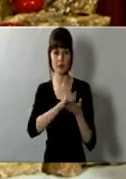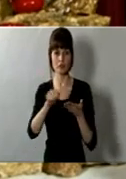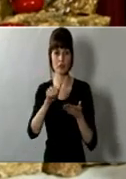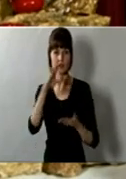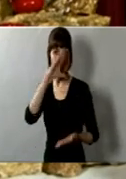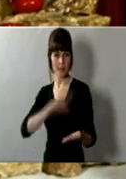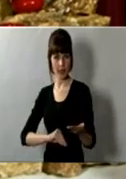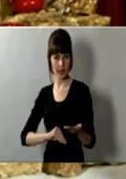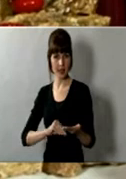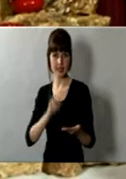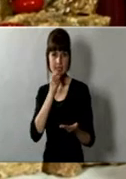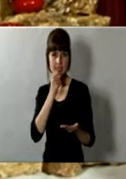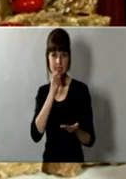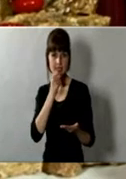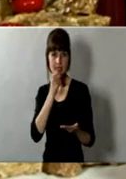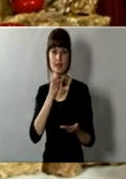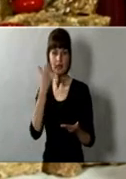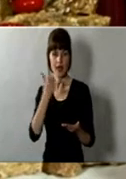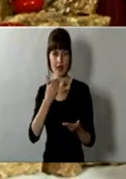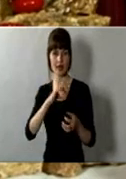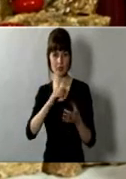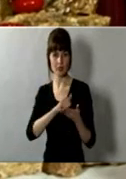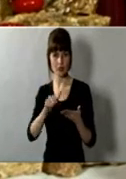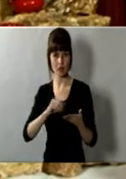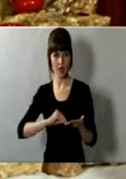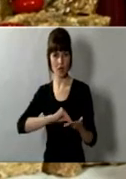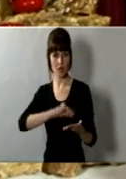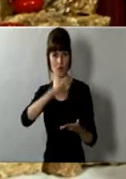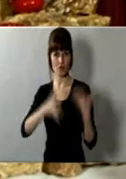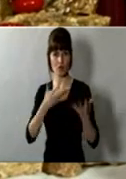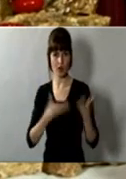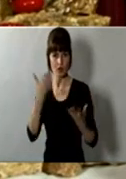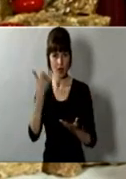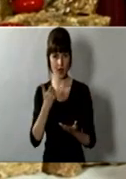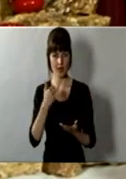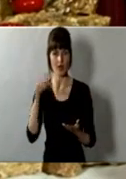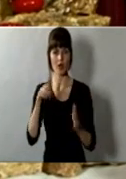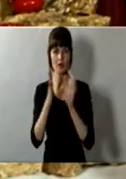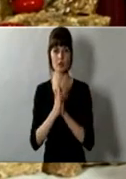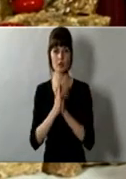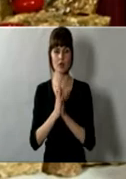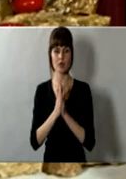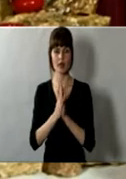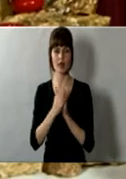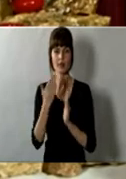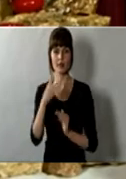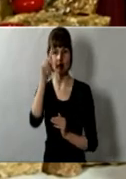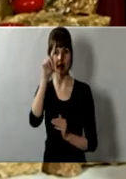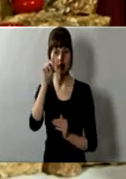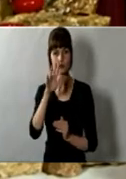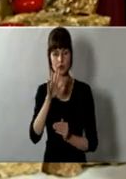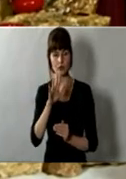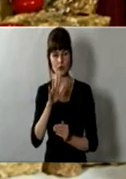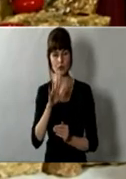Espíritu de Dios Está viva Para él Vamos a orar En este momento Y vamos a pedirle A Dios